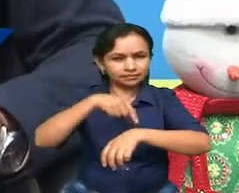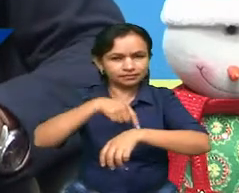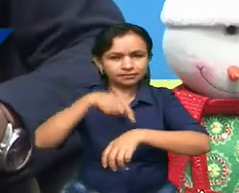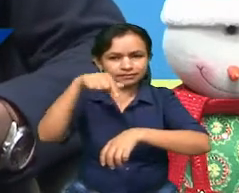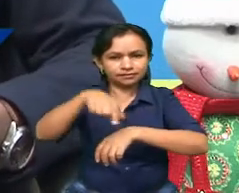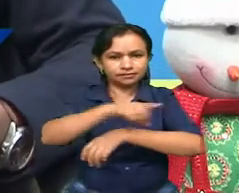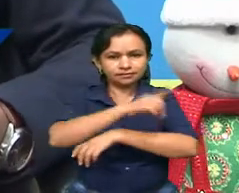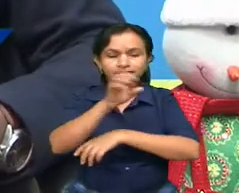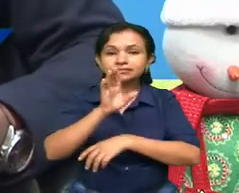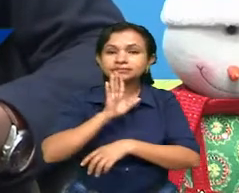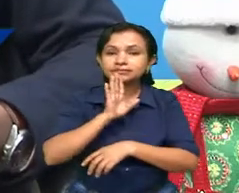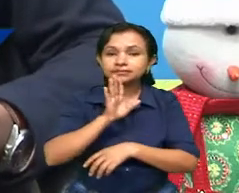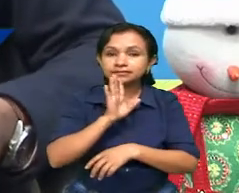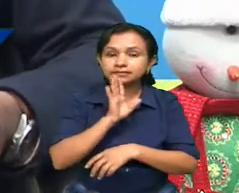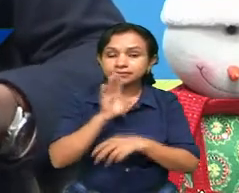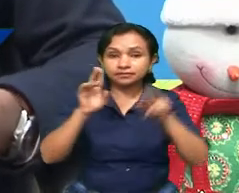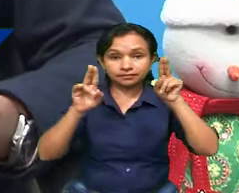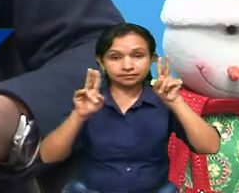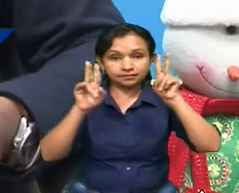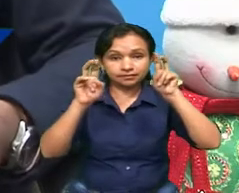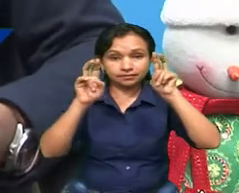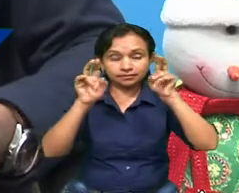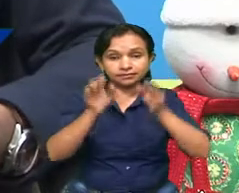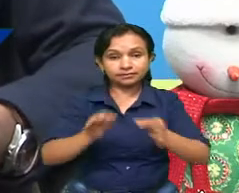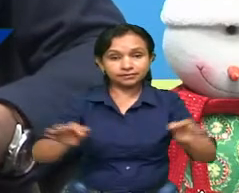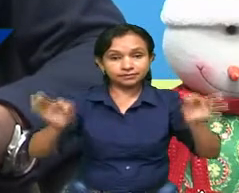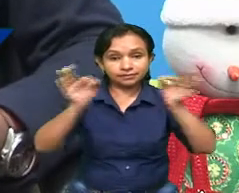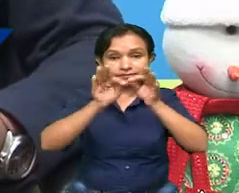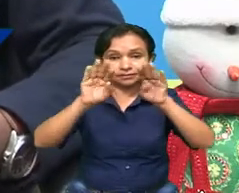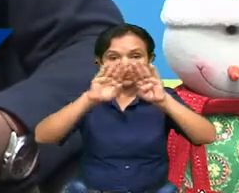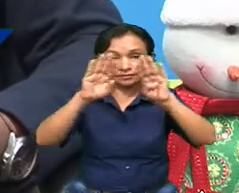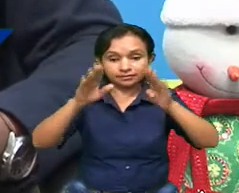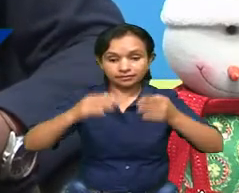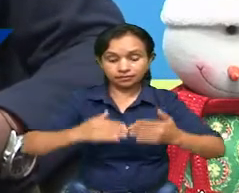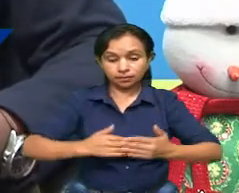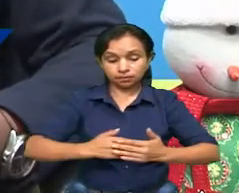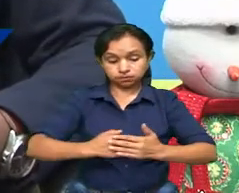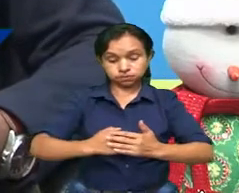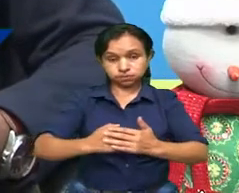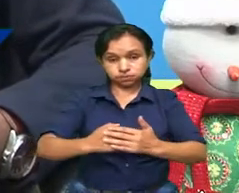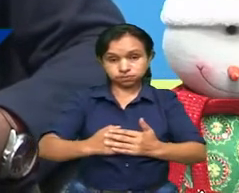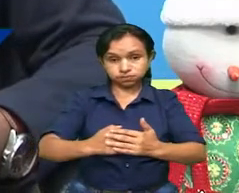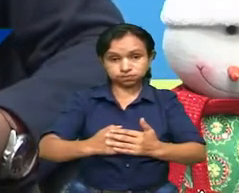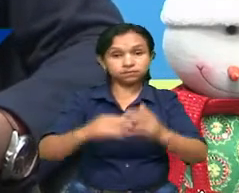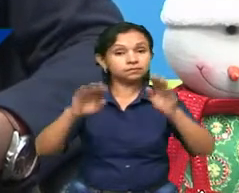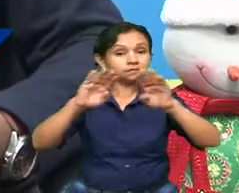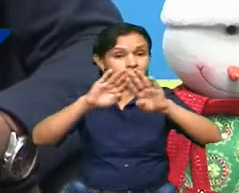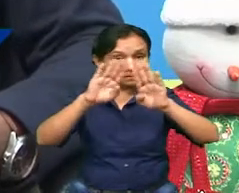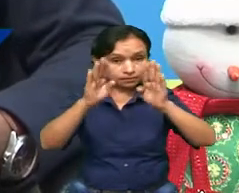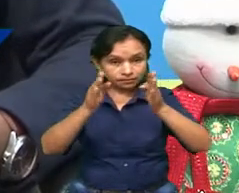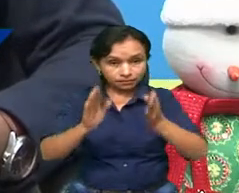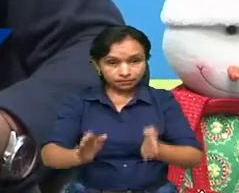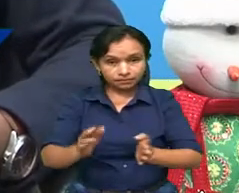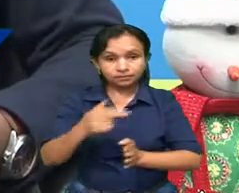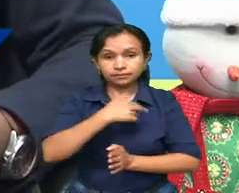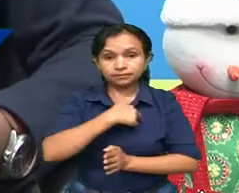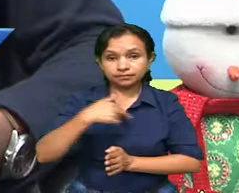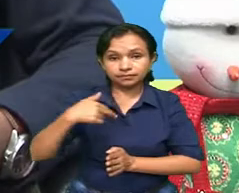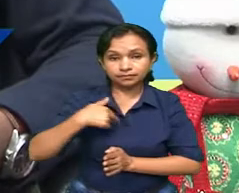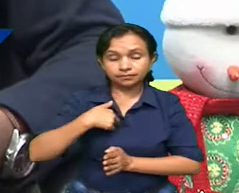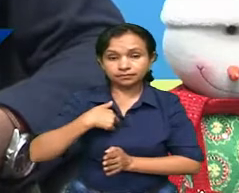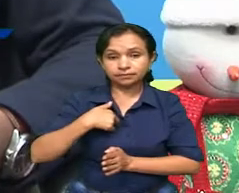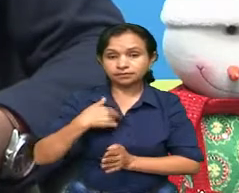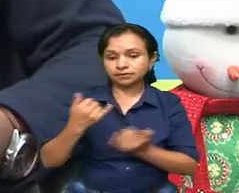estamos conversando sobre un tema trascendental para la mujer embarazada y, por supuesto, para la mujer que está en la etapa